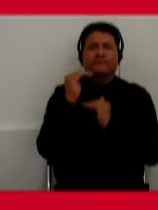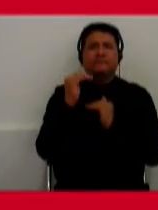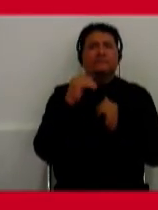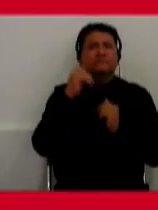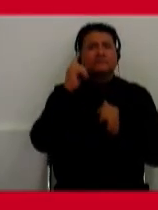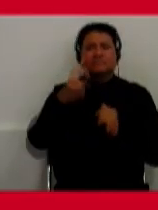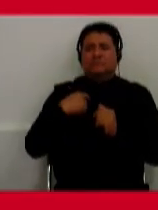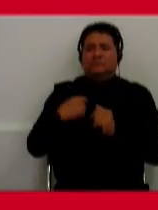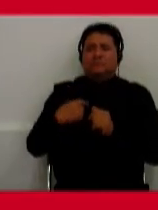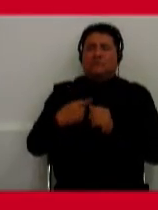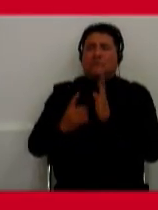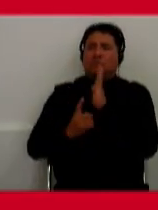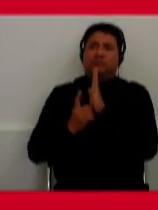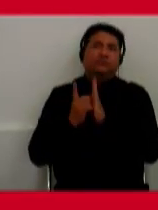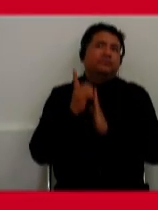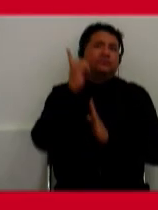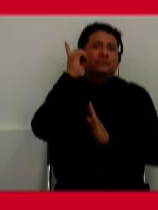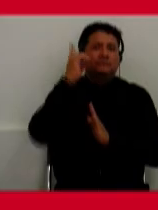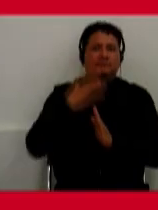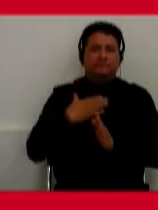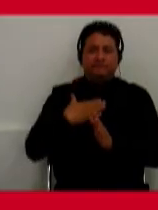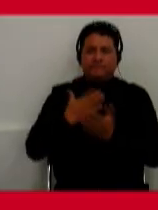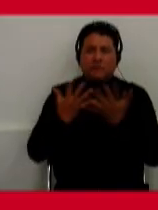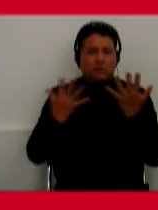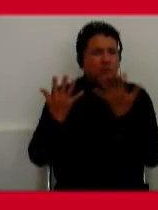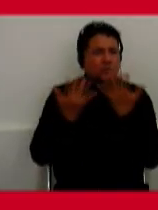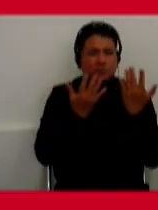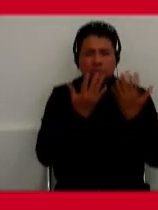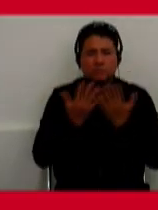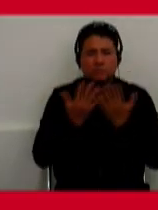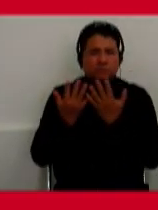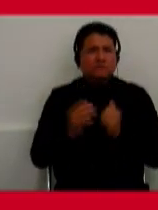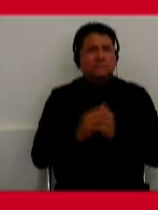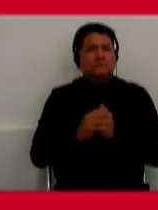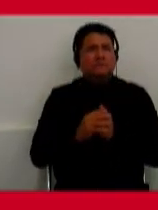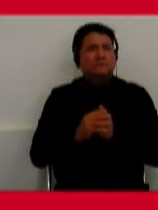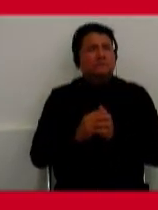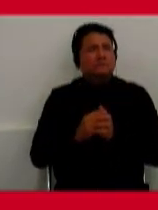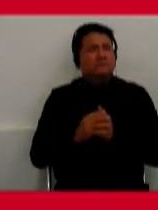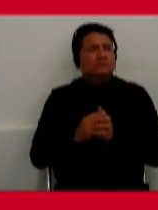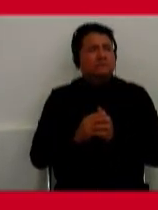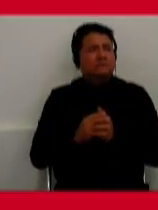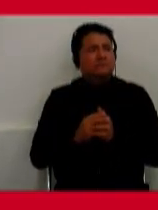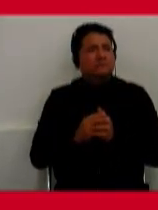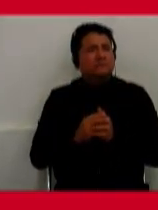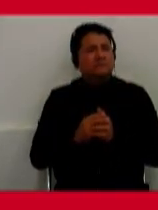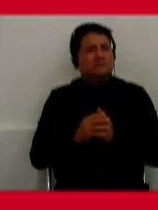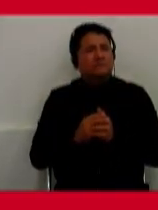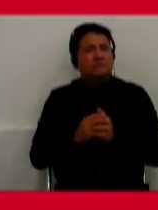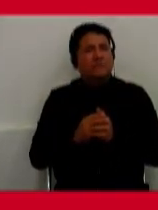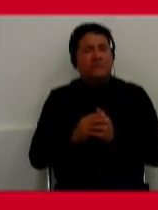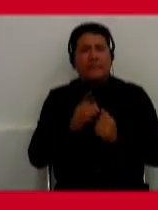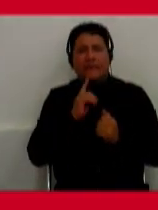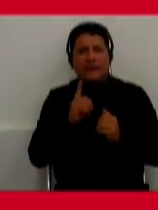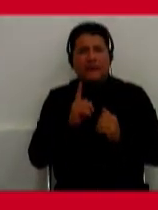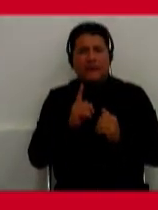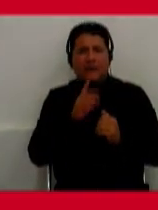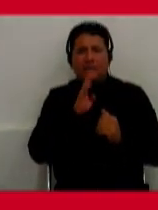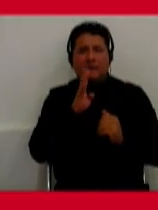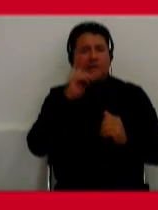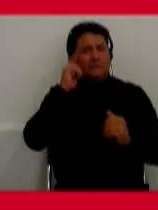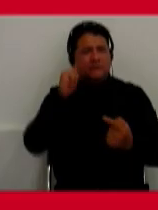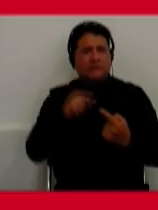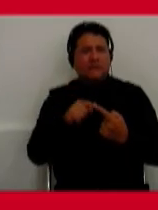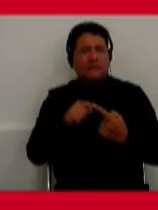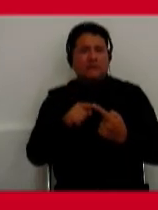los estudios. Era una pregunta porque el capítulo 1 de nuestro proceso de gestión de geomecánica habla de cantidad